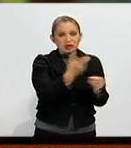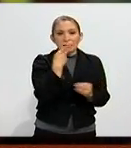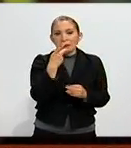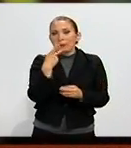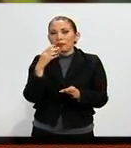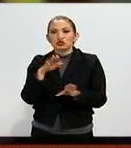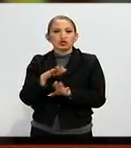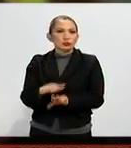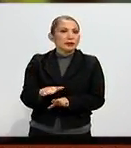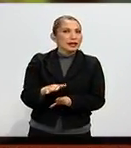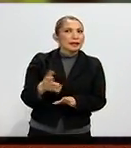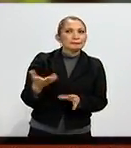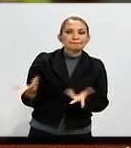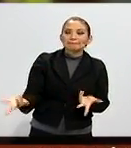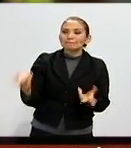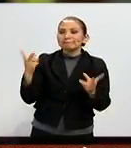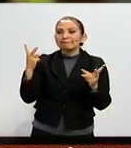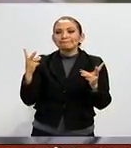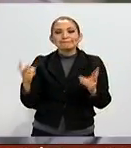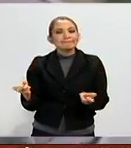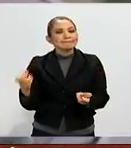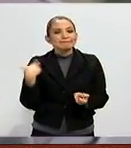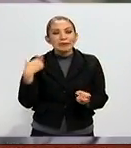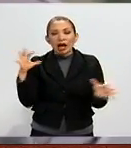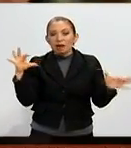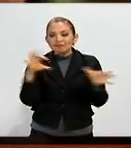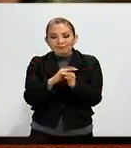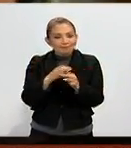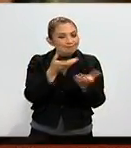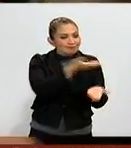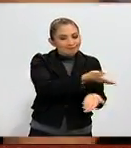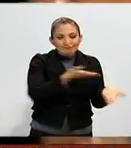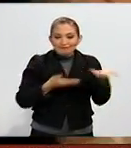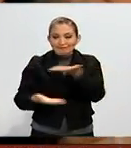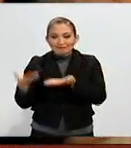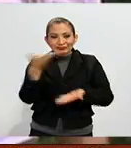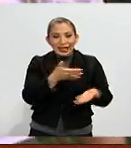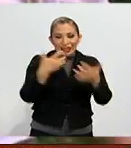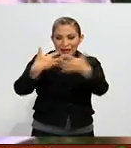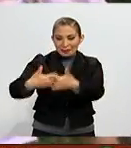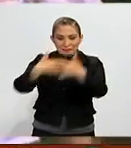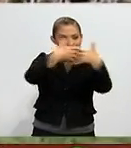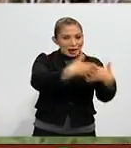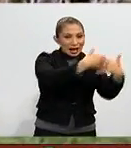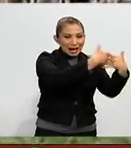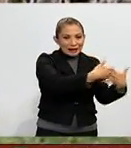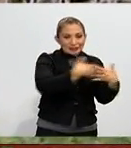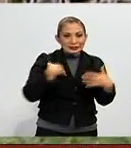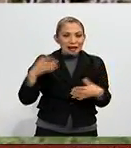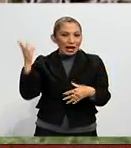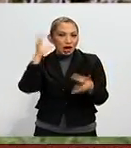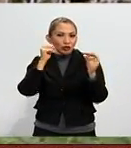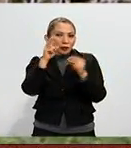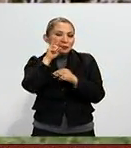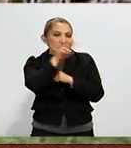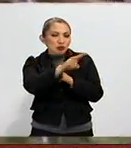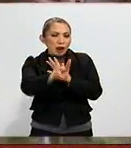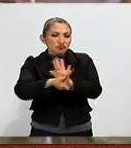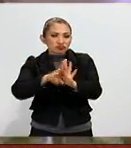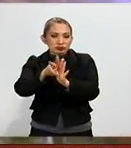hablado sobre lo que es la cooperación entre las industrias audiovisuales y